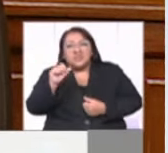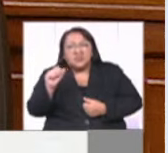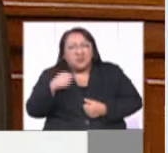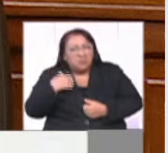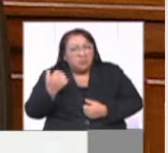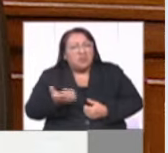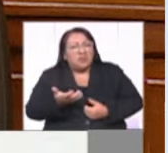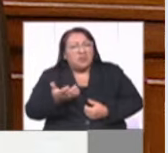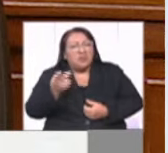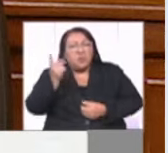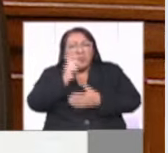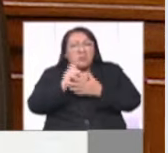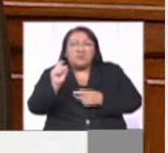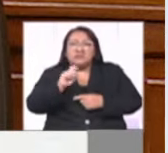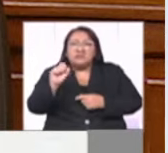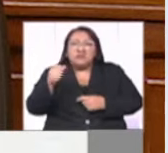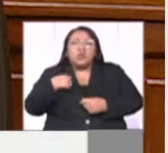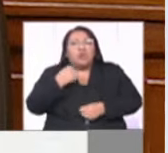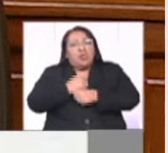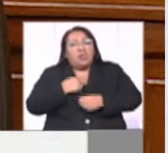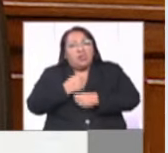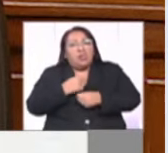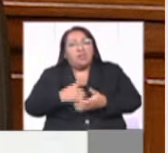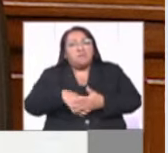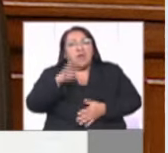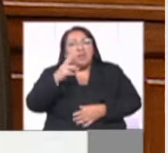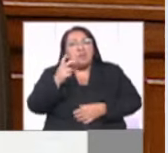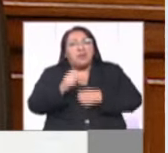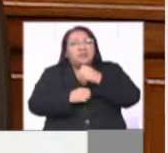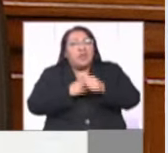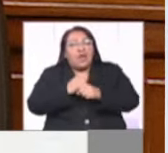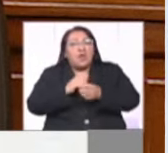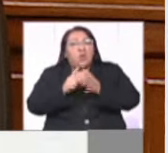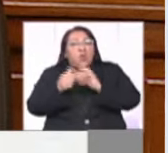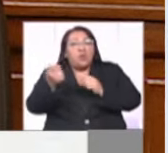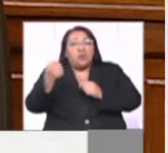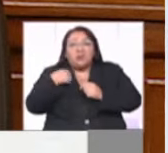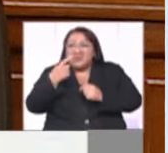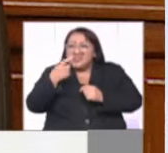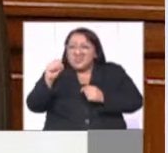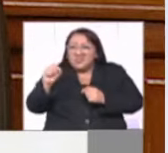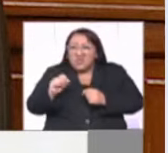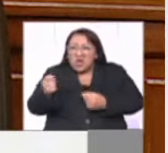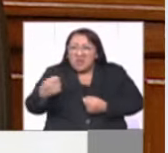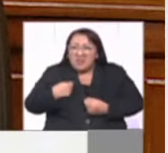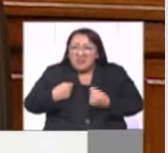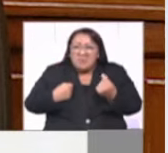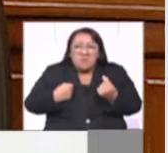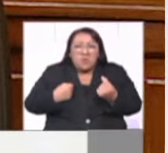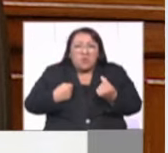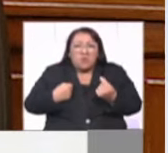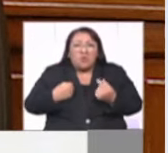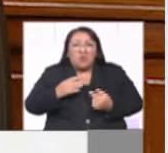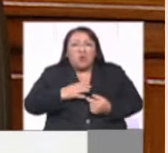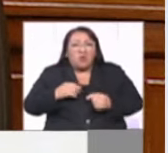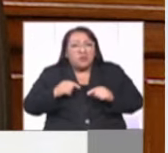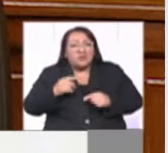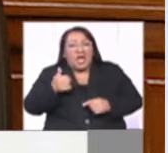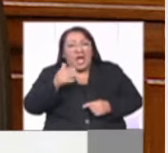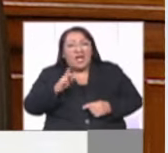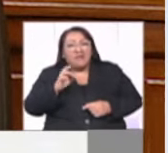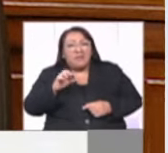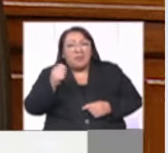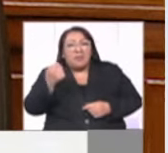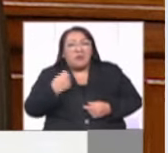soles? ¿Es justo haber trabajado más de 20 años y terminar abandonado por el Estado y por estas